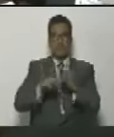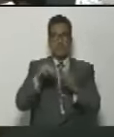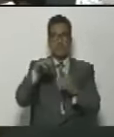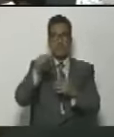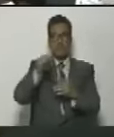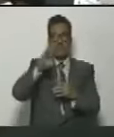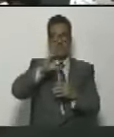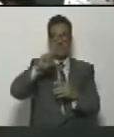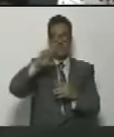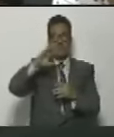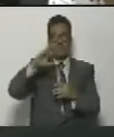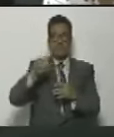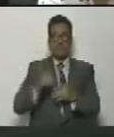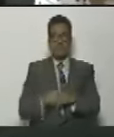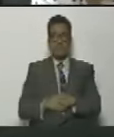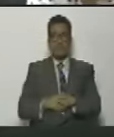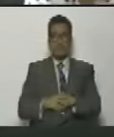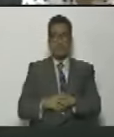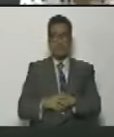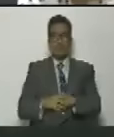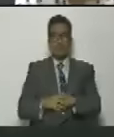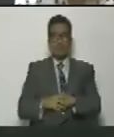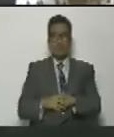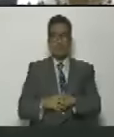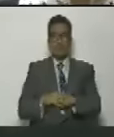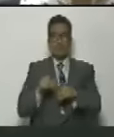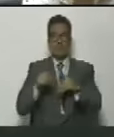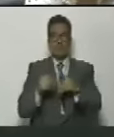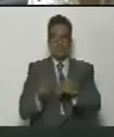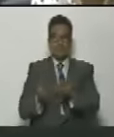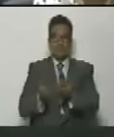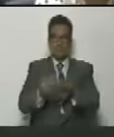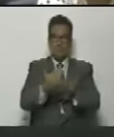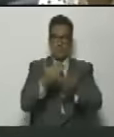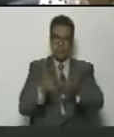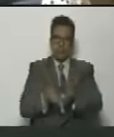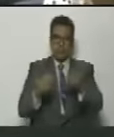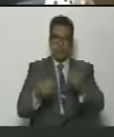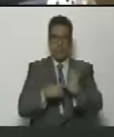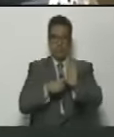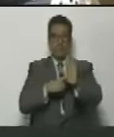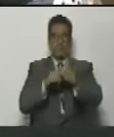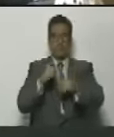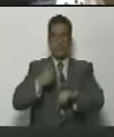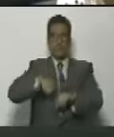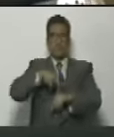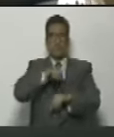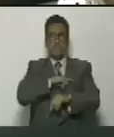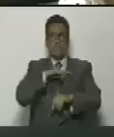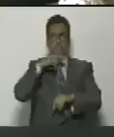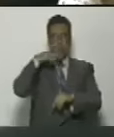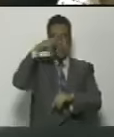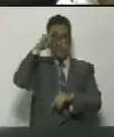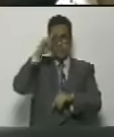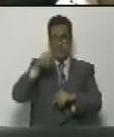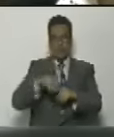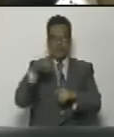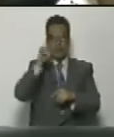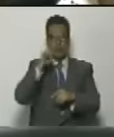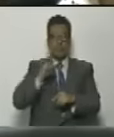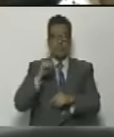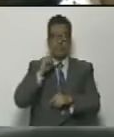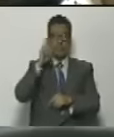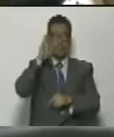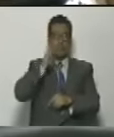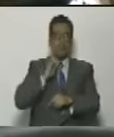Sacro, donde profanaron el monumento de nuestro padre libertador Simón